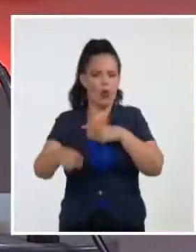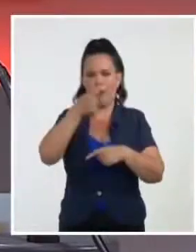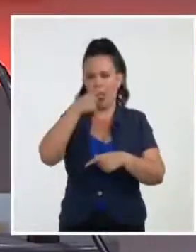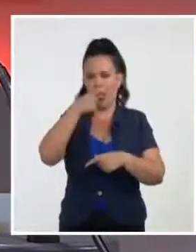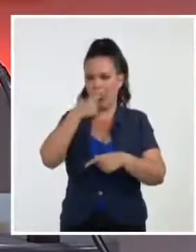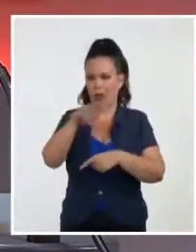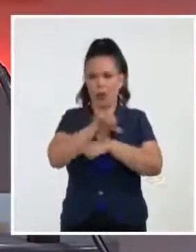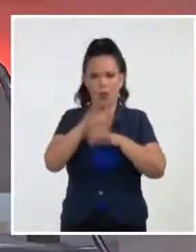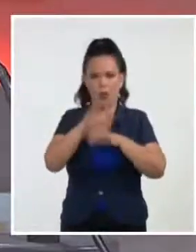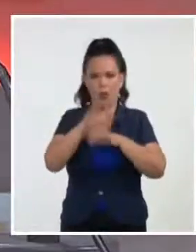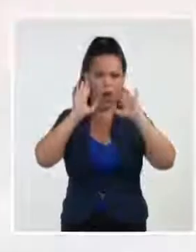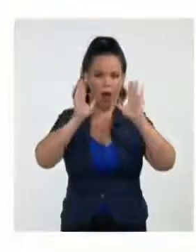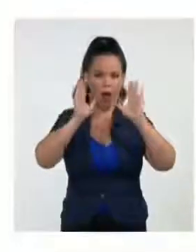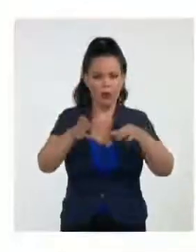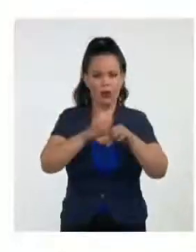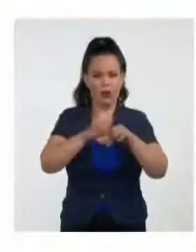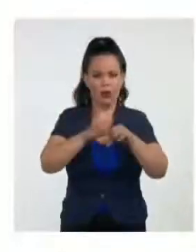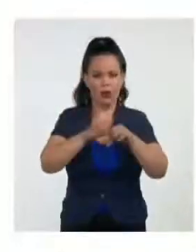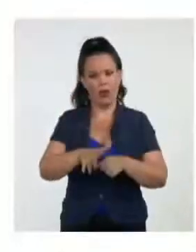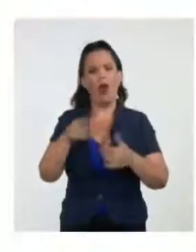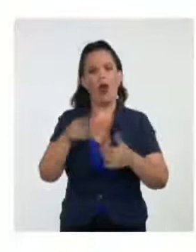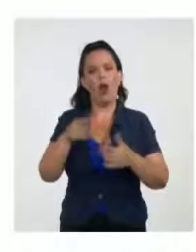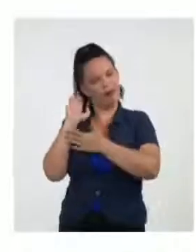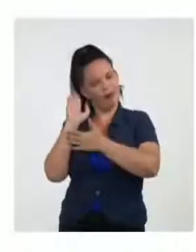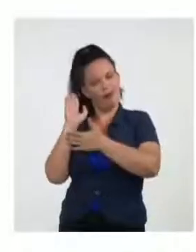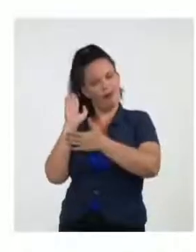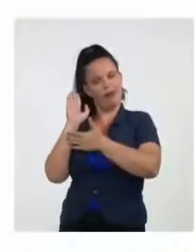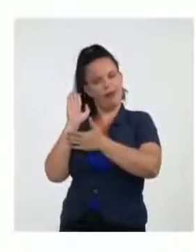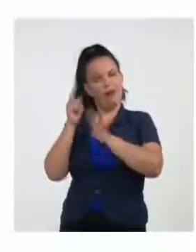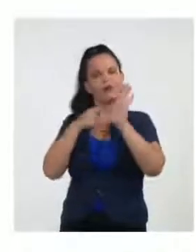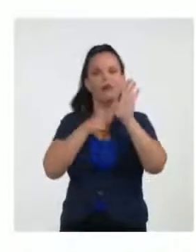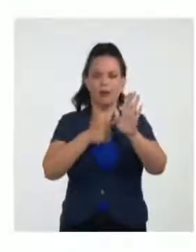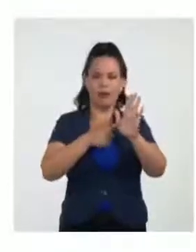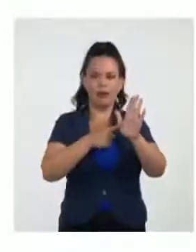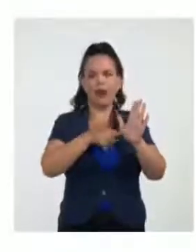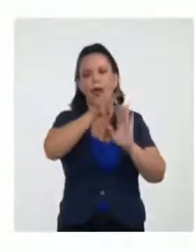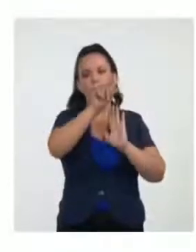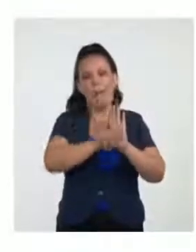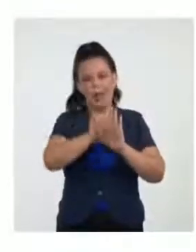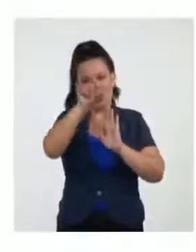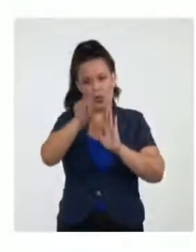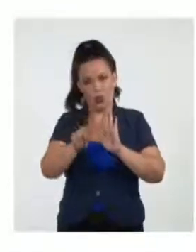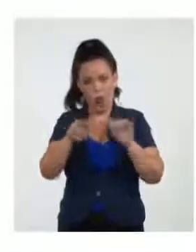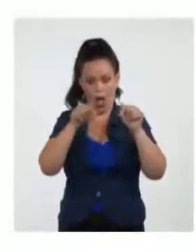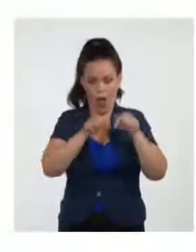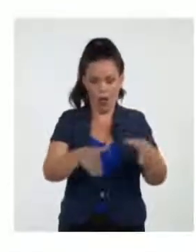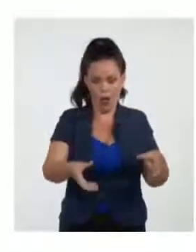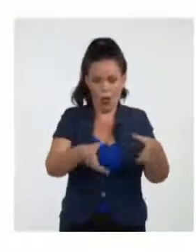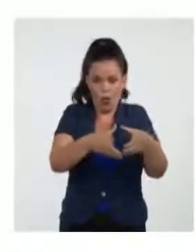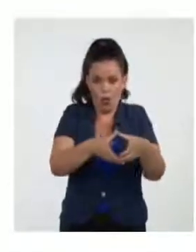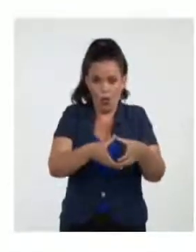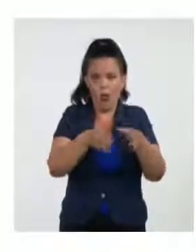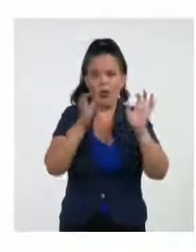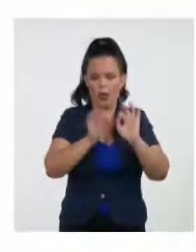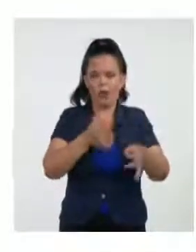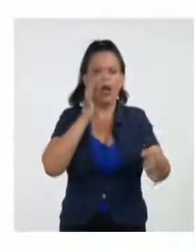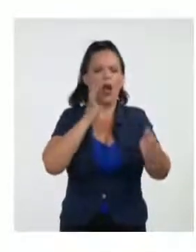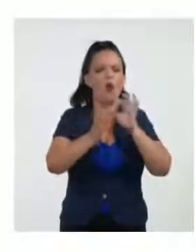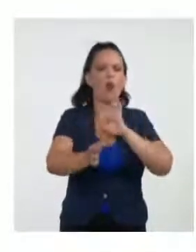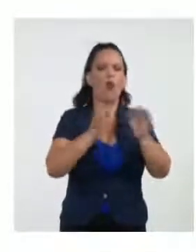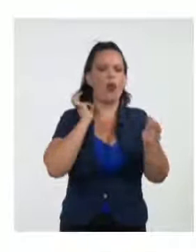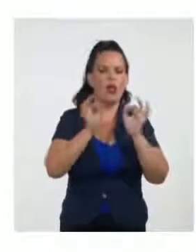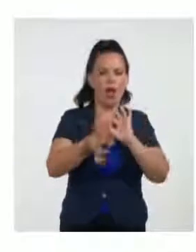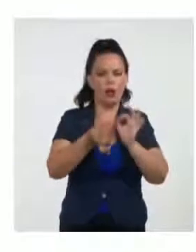esquema, ¿qué podemos ver? A ver, nosotros vemos que las personas se autoprotegen y las personas también se vacunan. Pero aquí hay un detalle. La